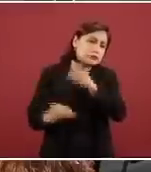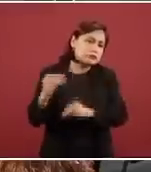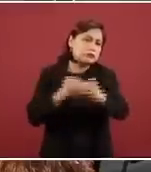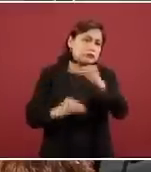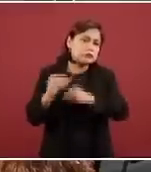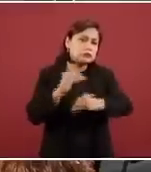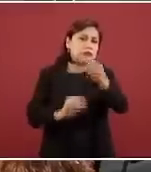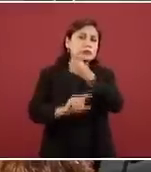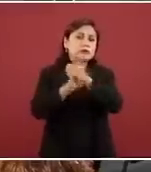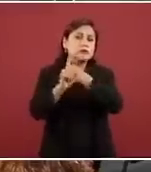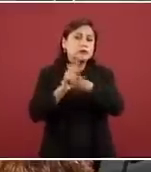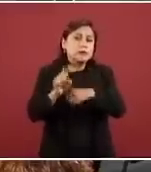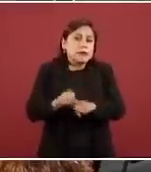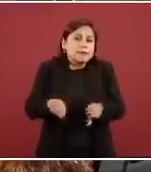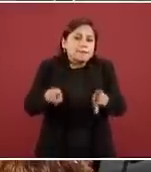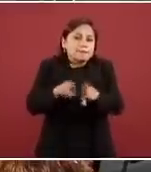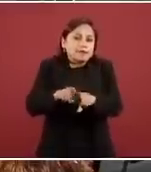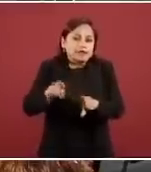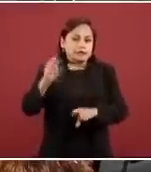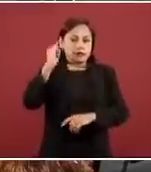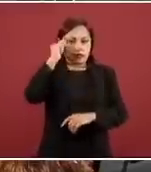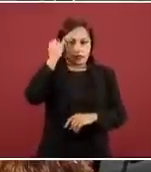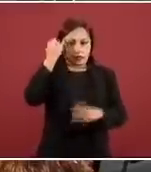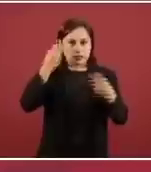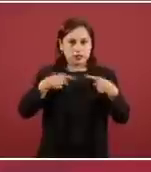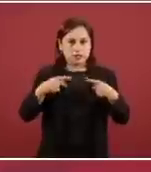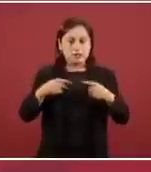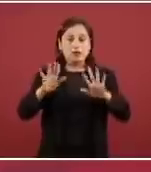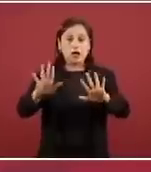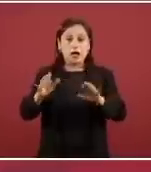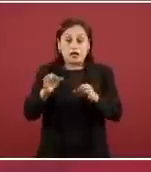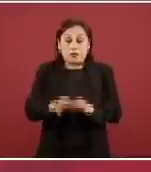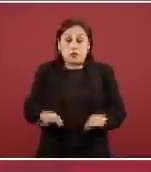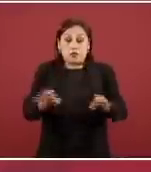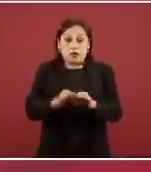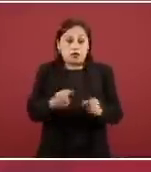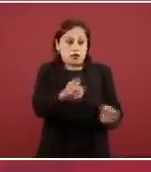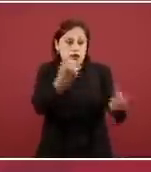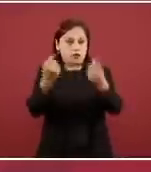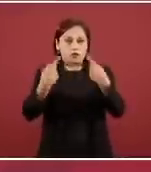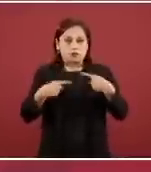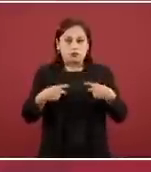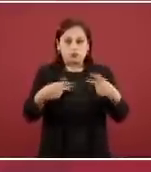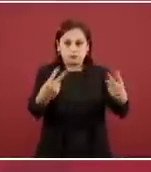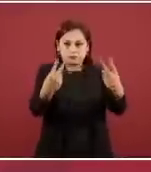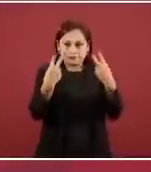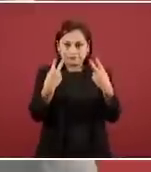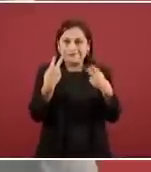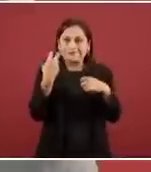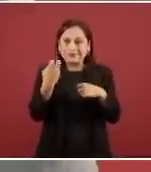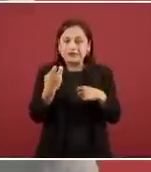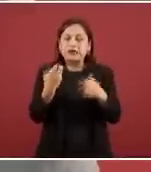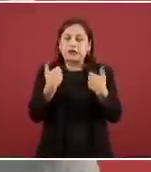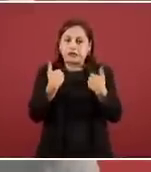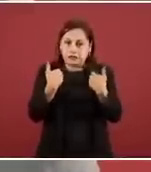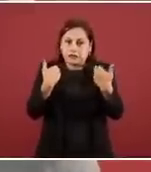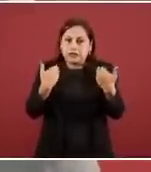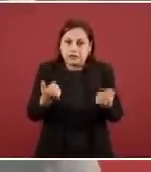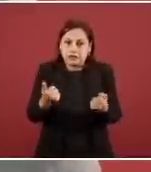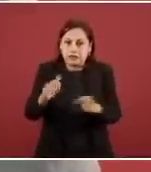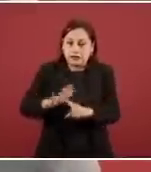tengo. Sí, y nada más no para los que nos están escuchando. O sea, porque esto no solo se da en Chiapas,